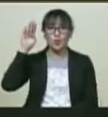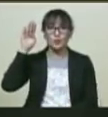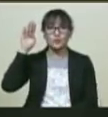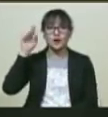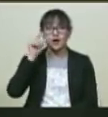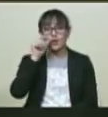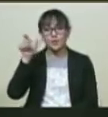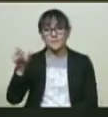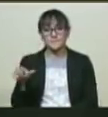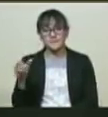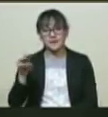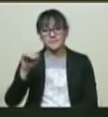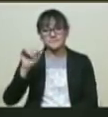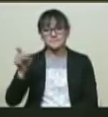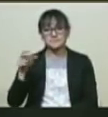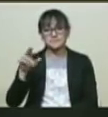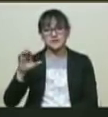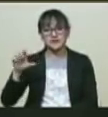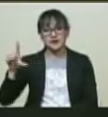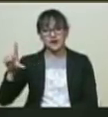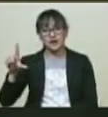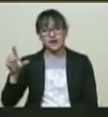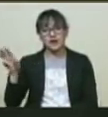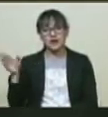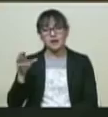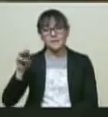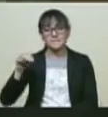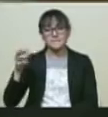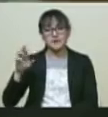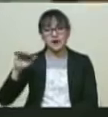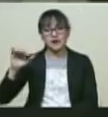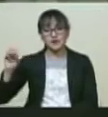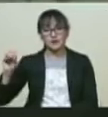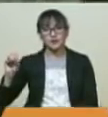compañero miguel mario díaz canel bermúdez